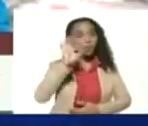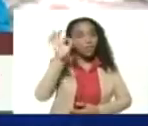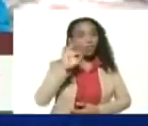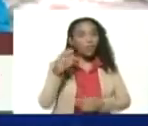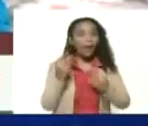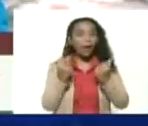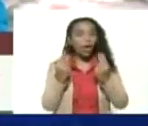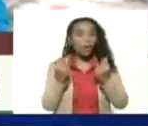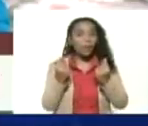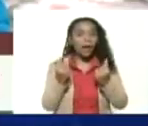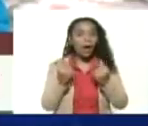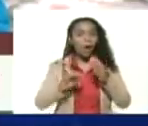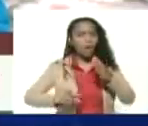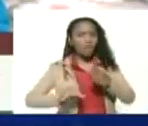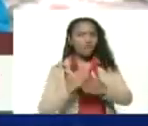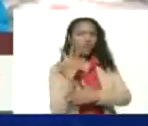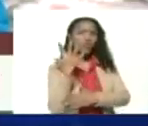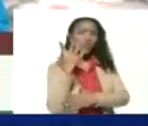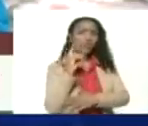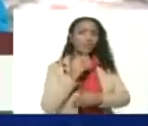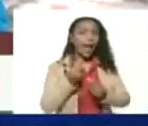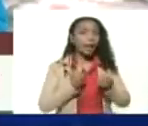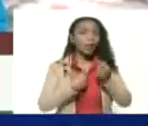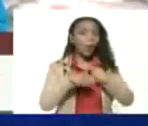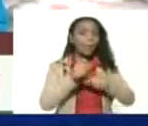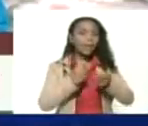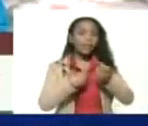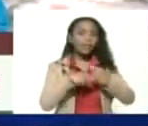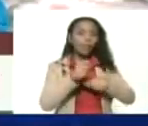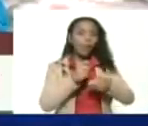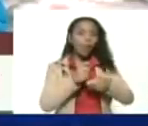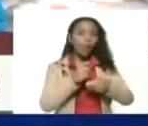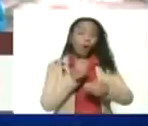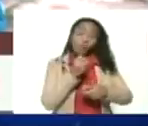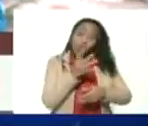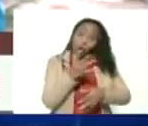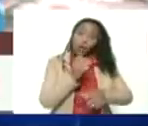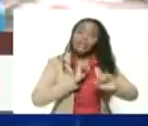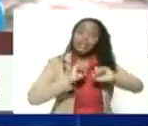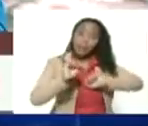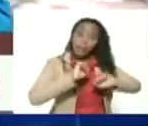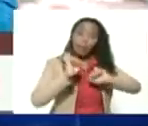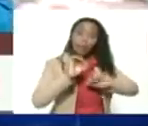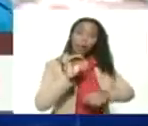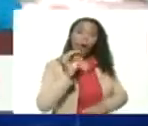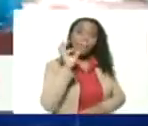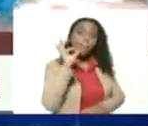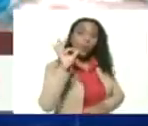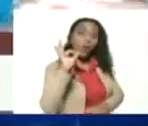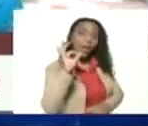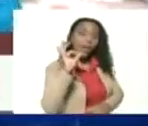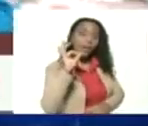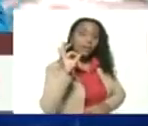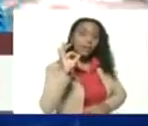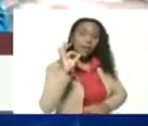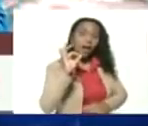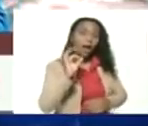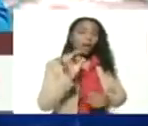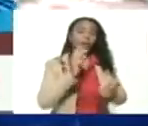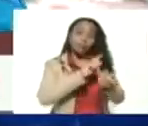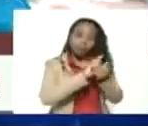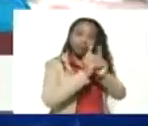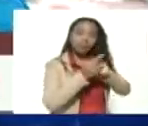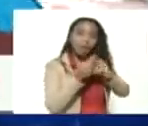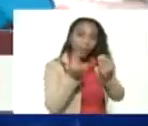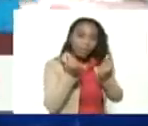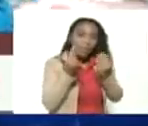economía, fundamentalmente del comercio. Bueno, que se está moviendo en monedas convertibles, en divisas,